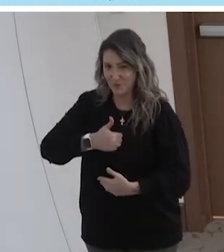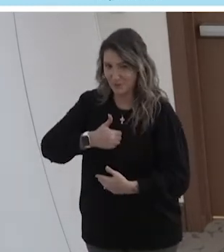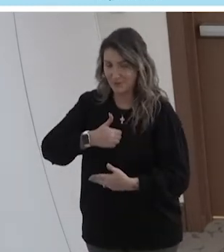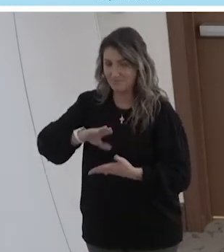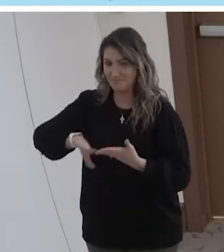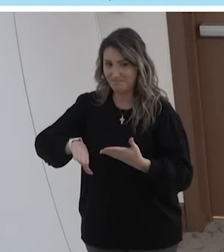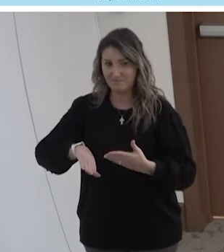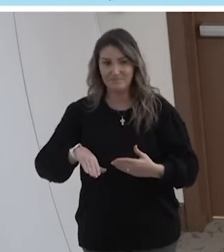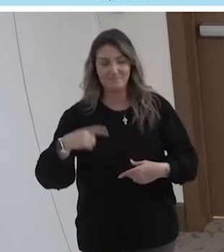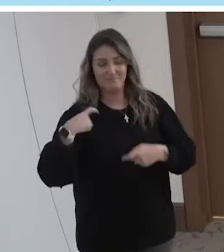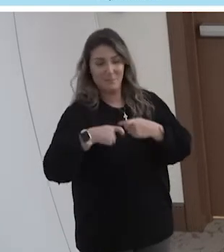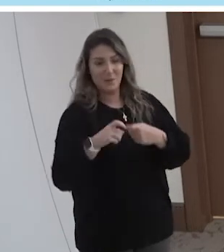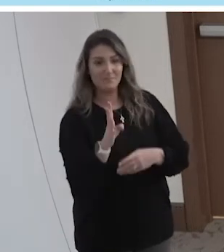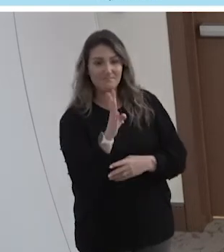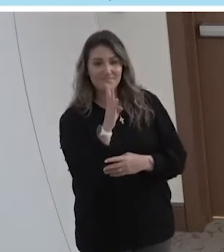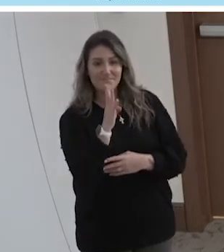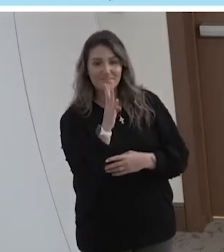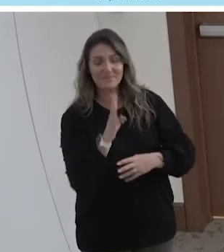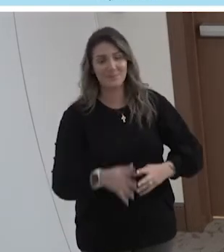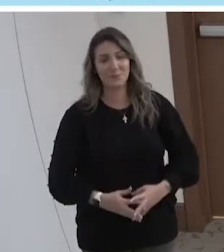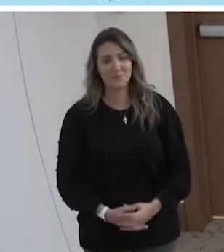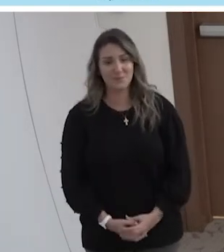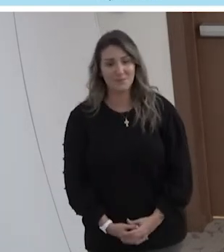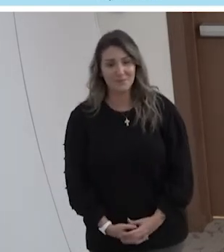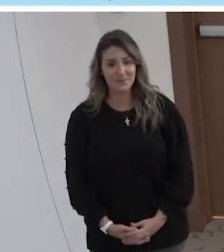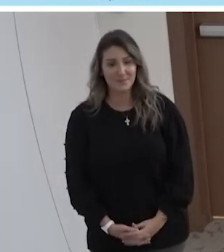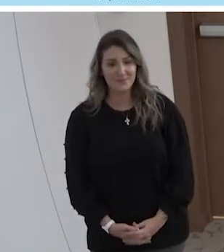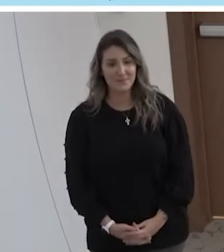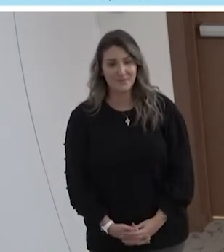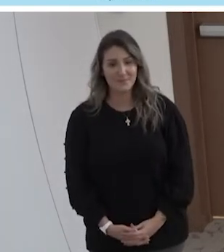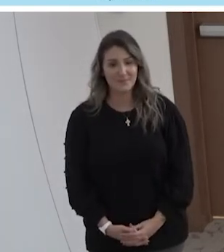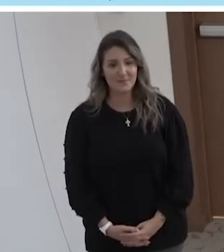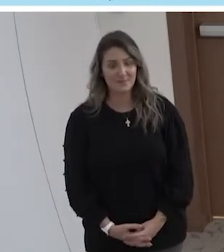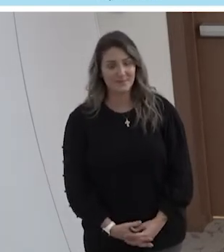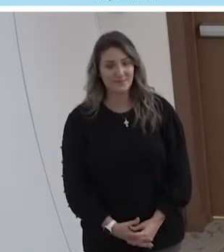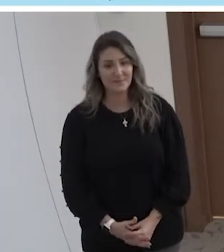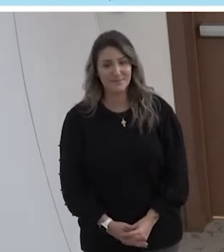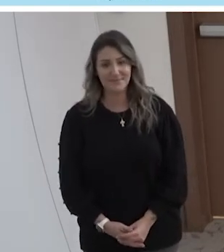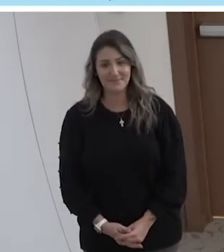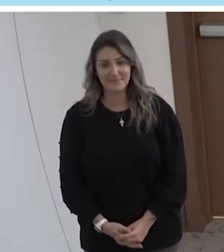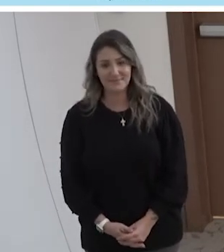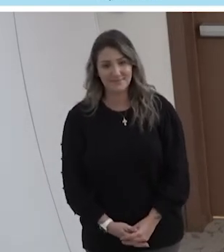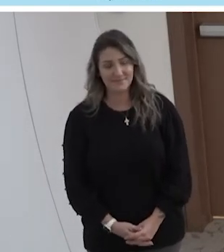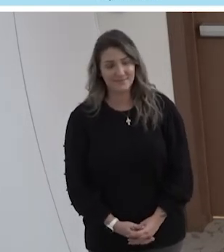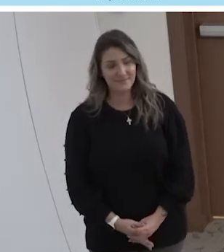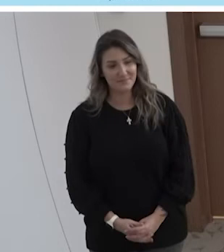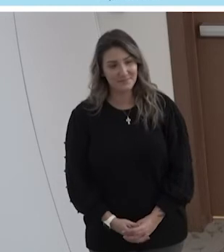ya tuve el COVID-19, necesito ser vacunado.